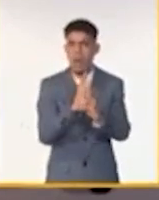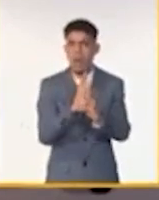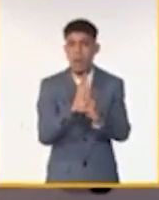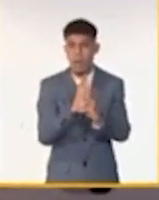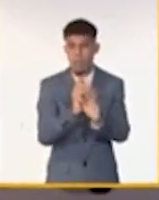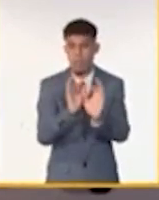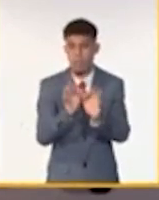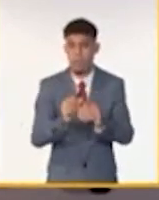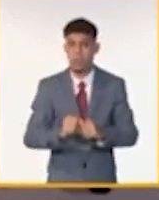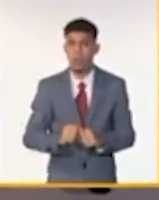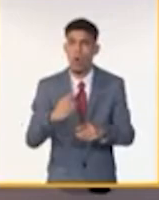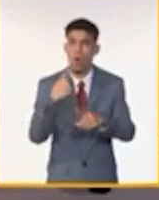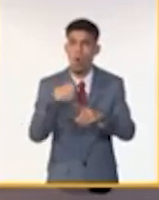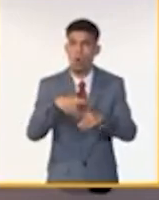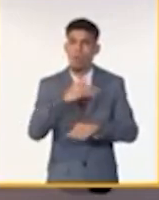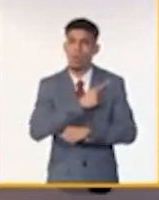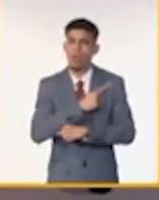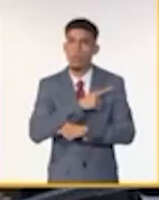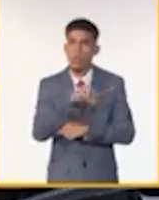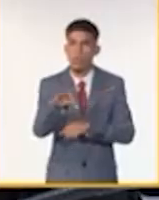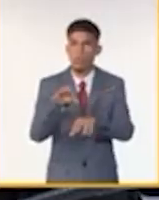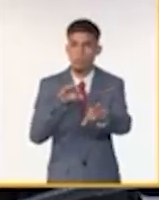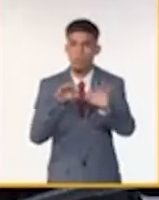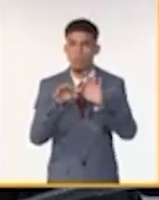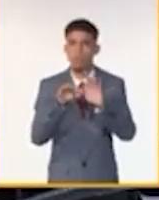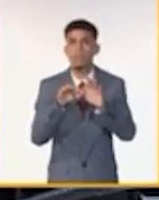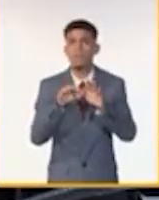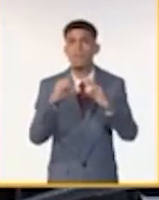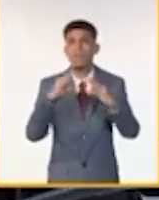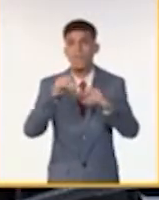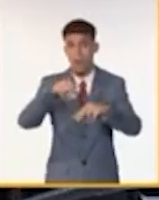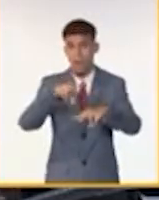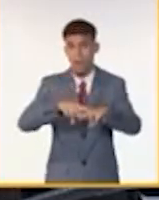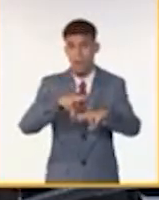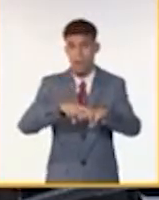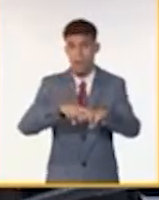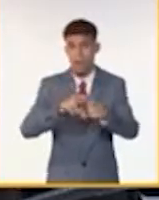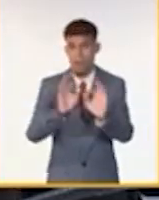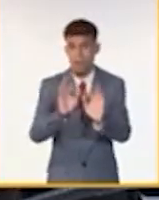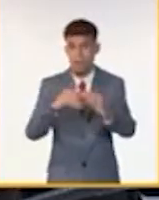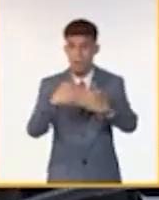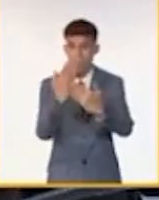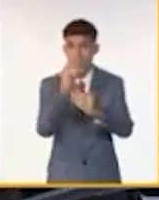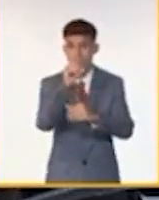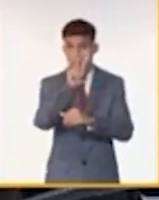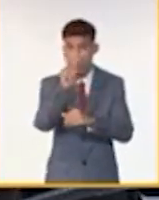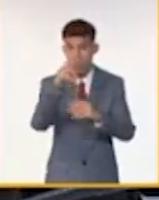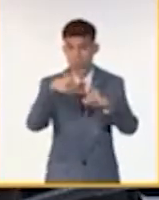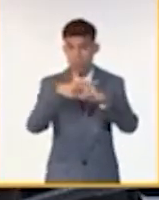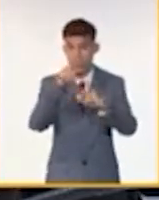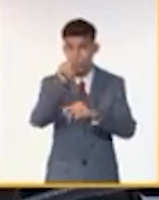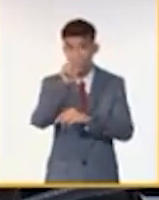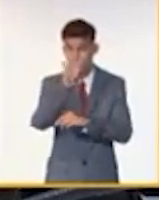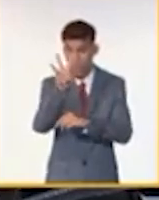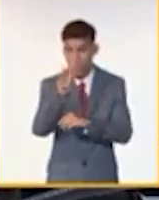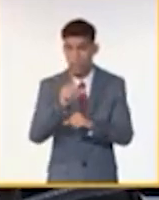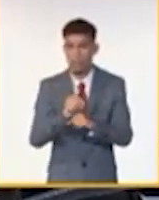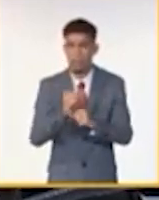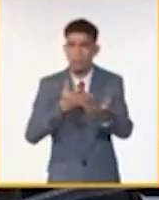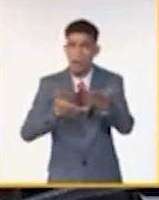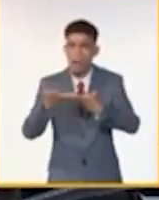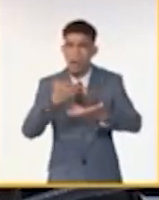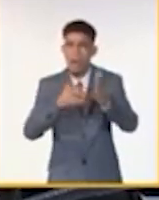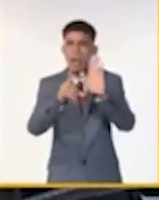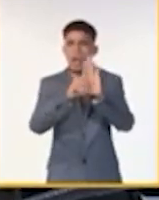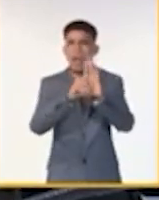viven en la Habana Y entonces ese día 12 y 13 se discutió la ley de de